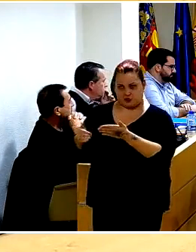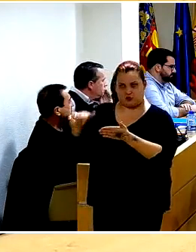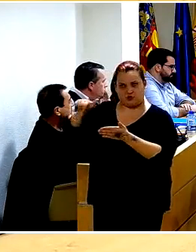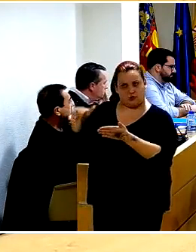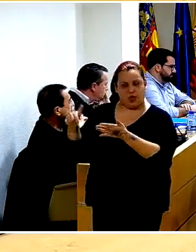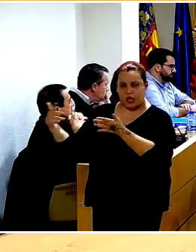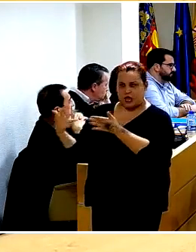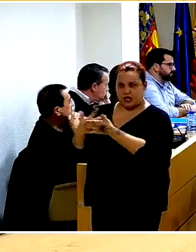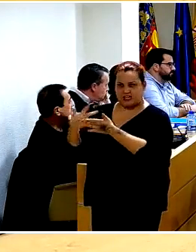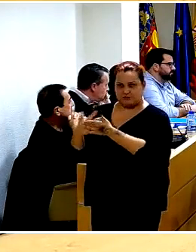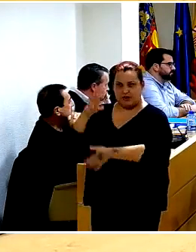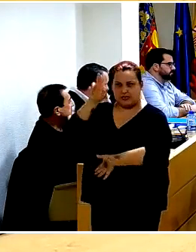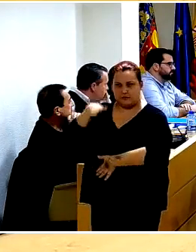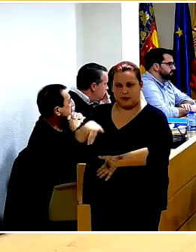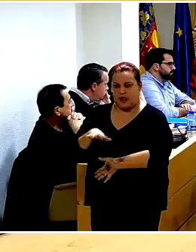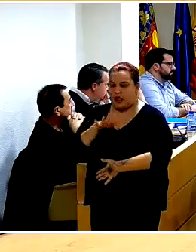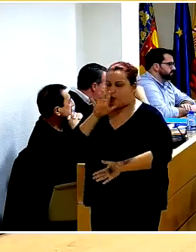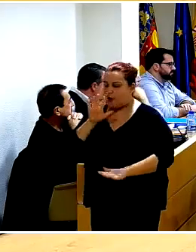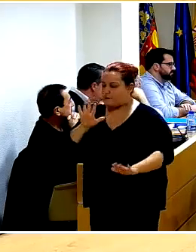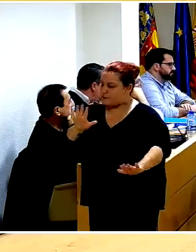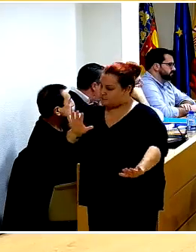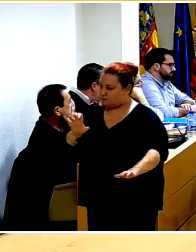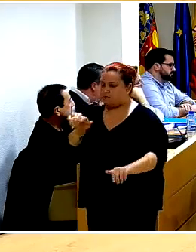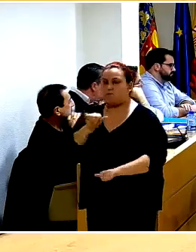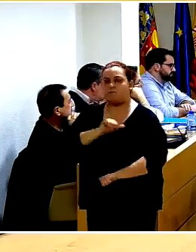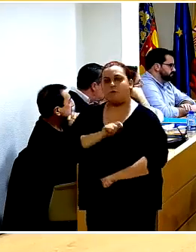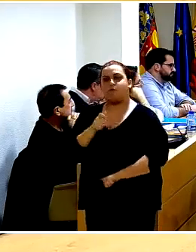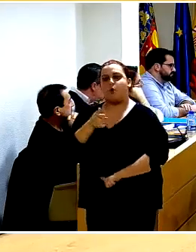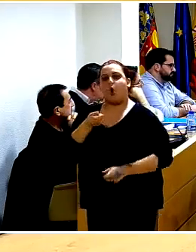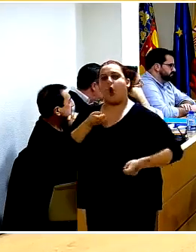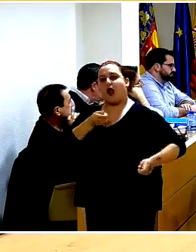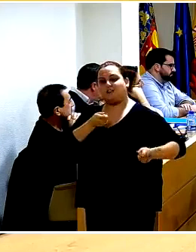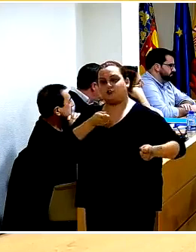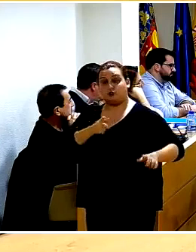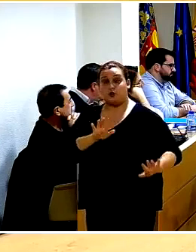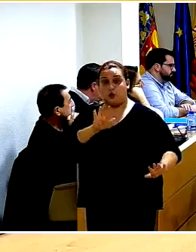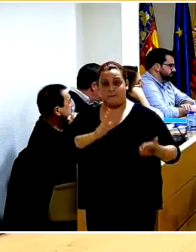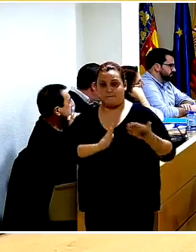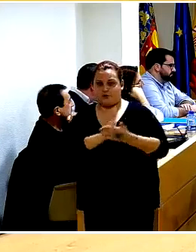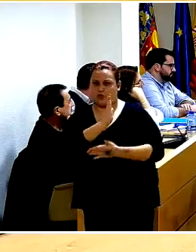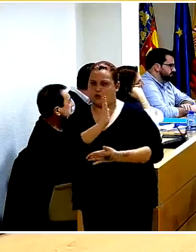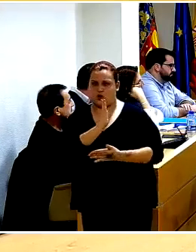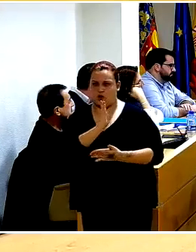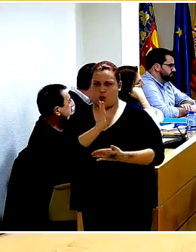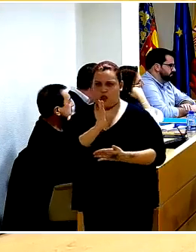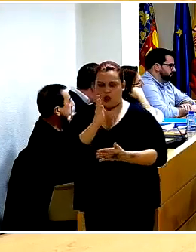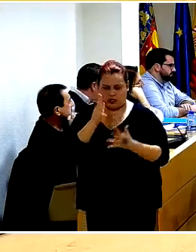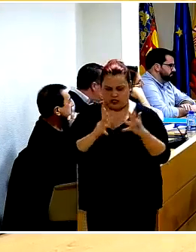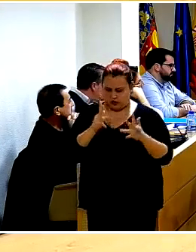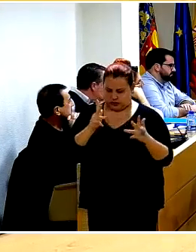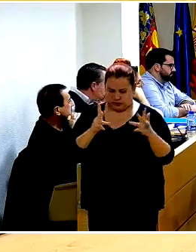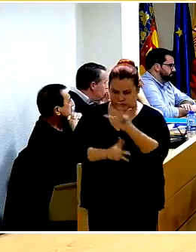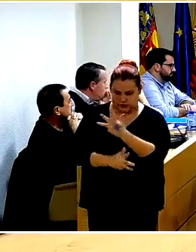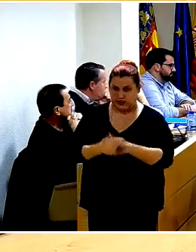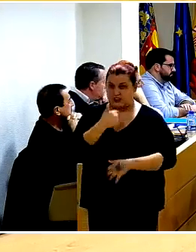voy a retrotraer un momentito al tema de gastos. Por cierto, no nos cuadran los gastos, porque el señor Val dice que se ha